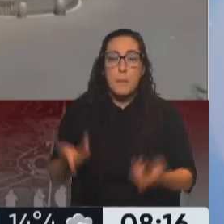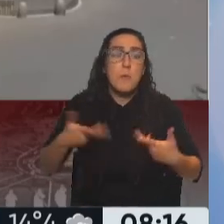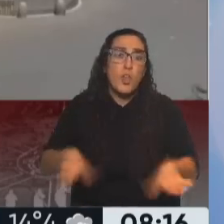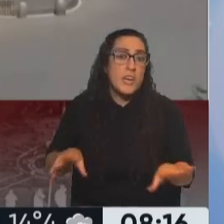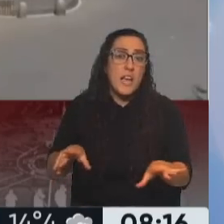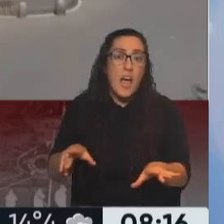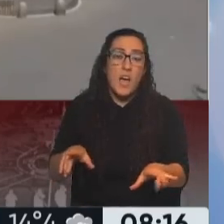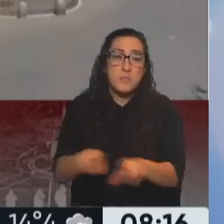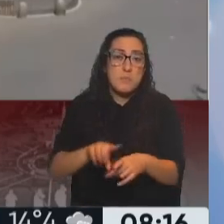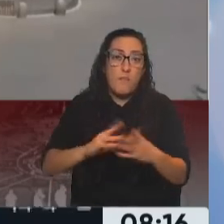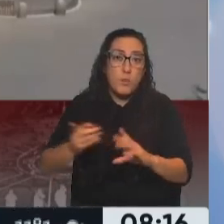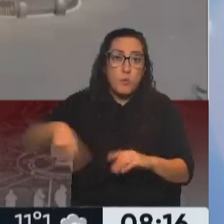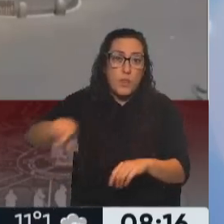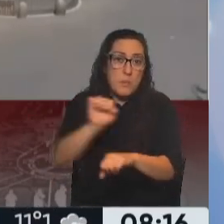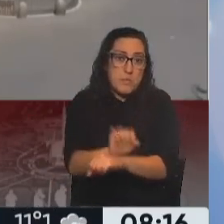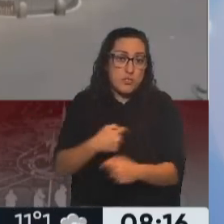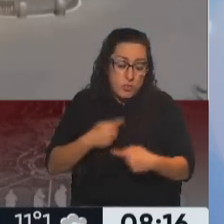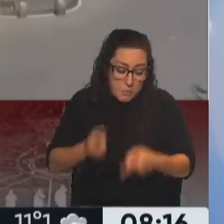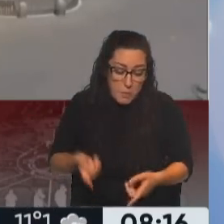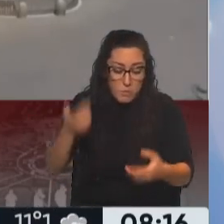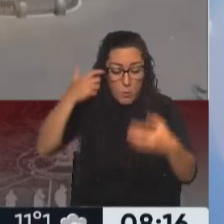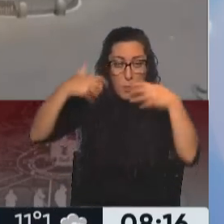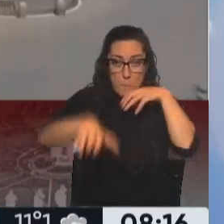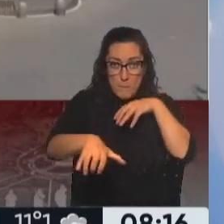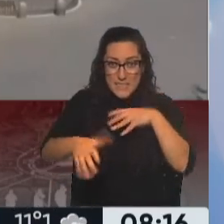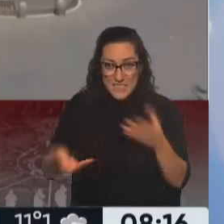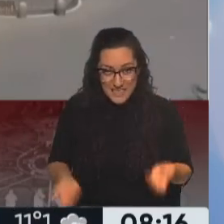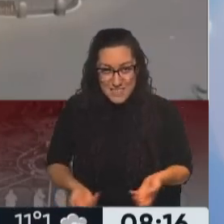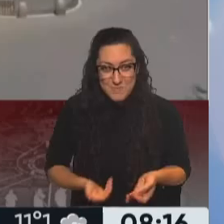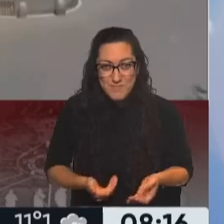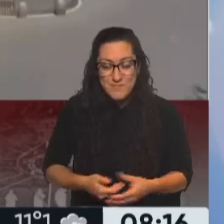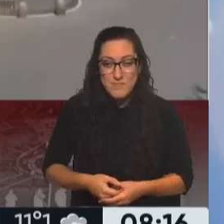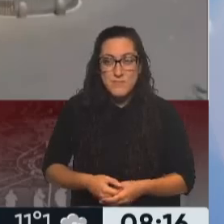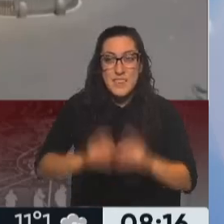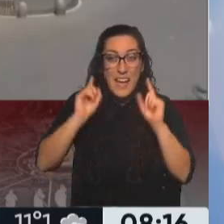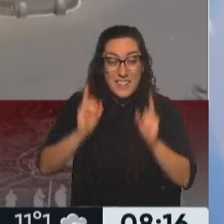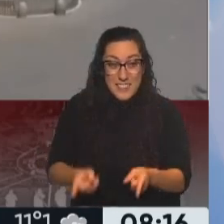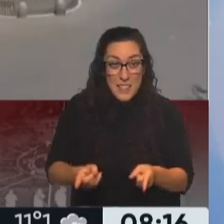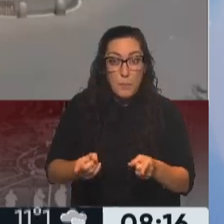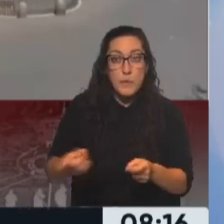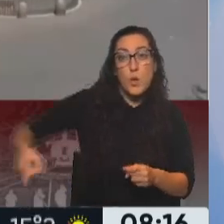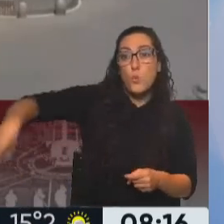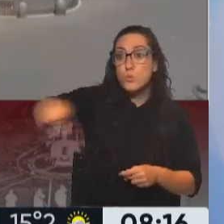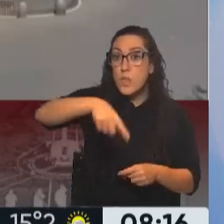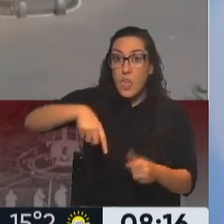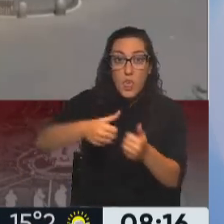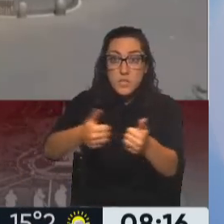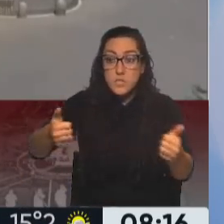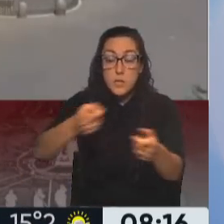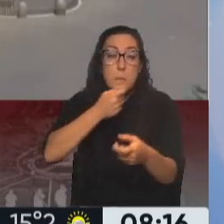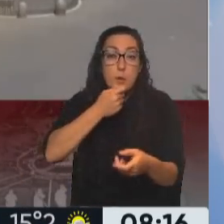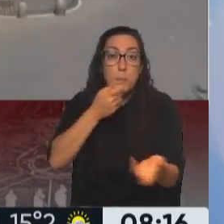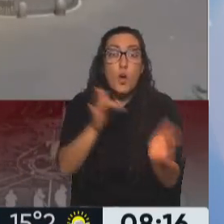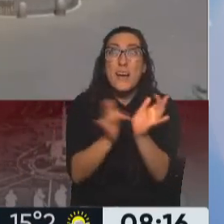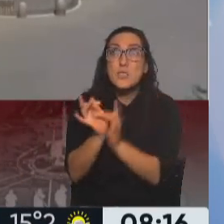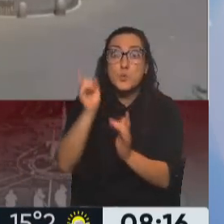como ustedes. Ponerse en el lugar del otro. En el lugar del otro, pero también en el lugar de ustedes, porque, por ejemplo, al mismo Jesús